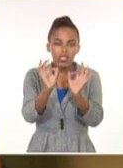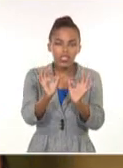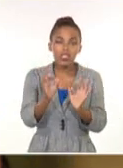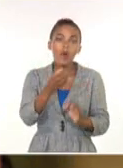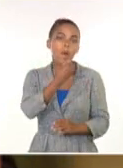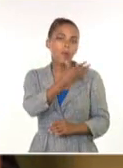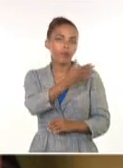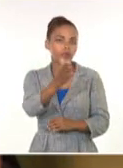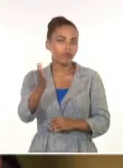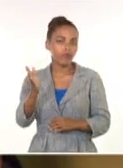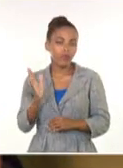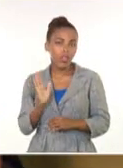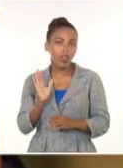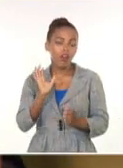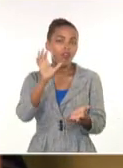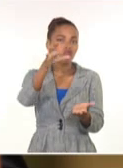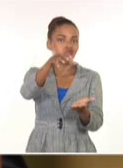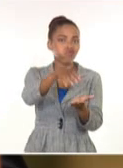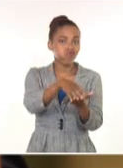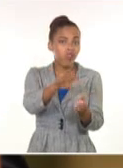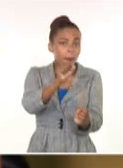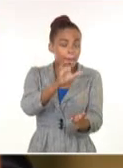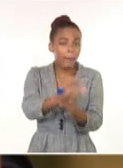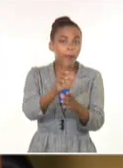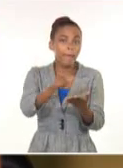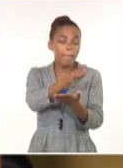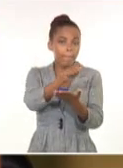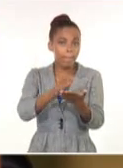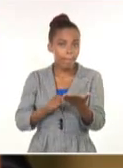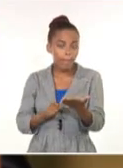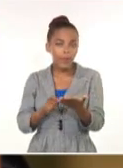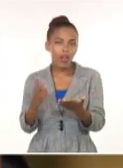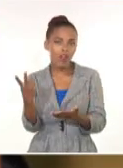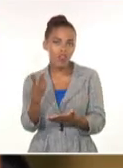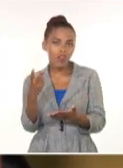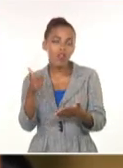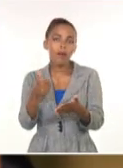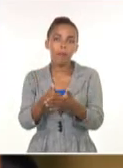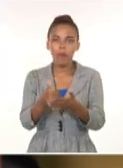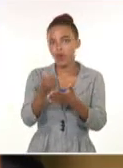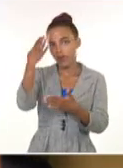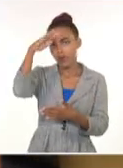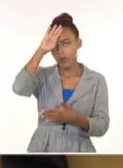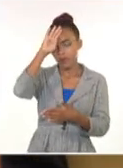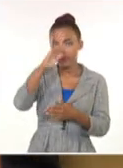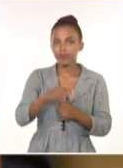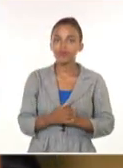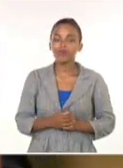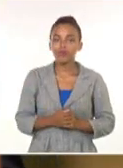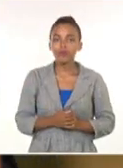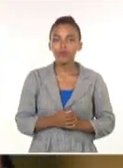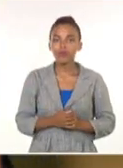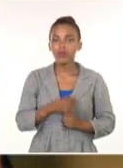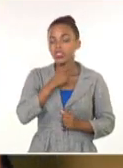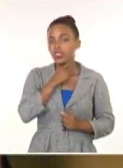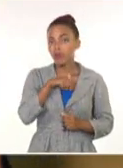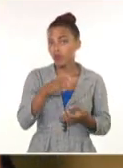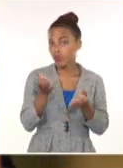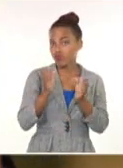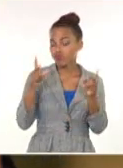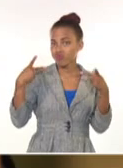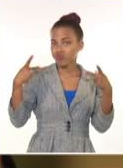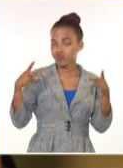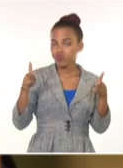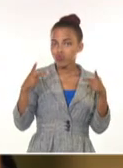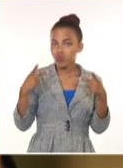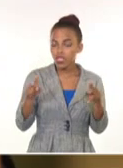aquellas áreas en que la iniciativa mano de la mano pudiera apoyar al país. No son pocos los expertos que reconocen la